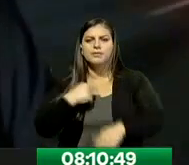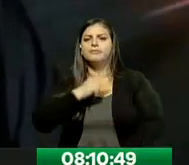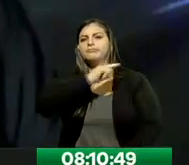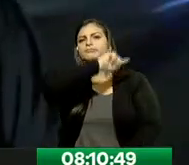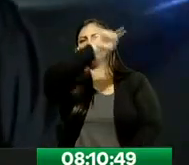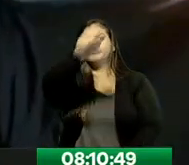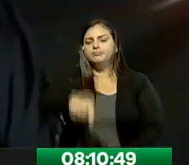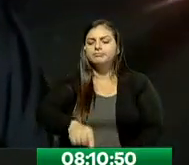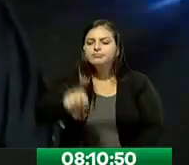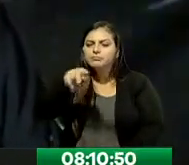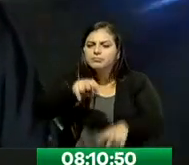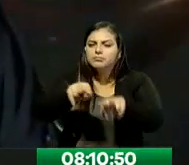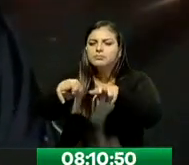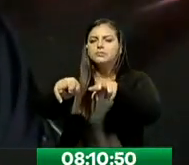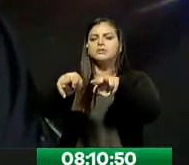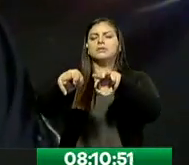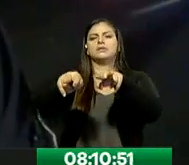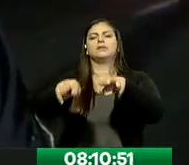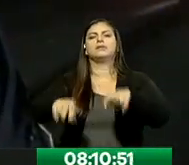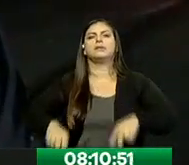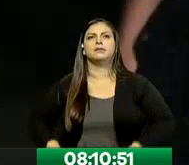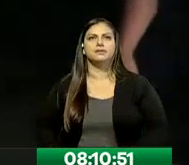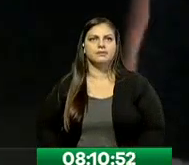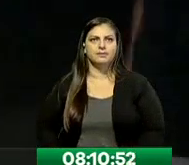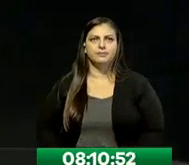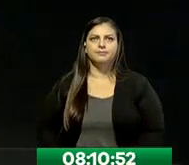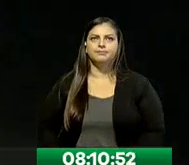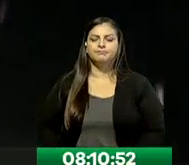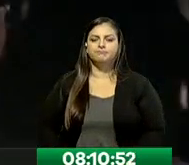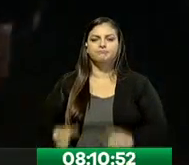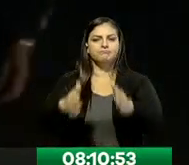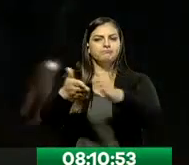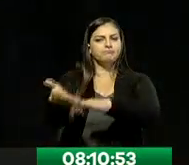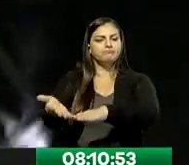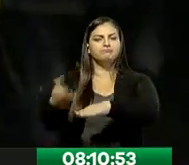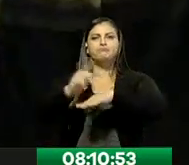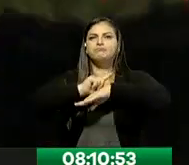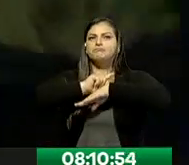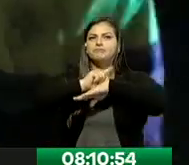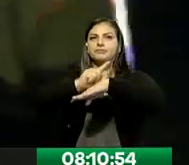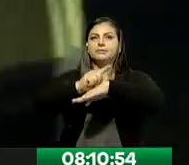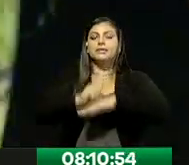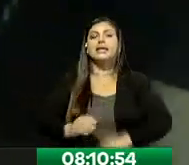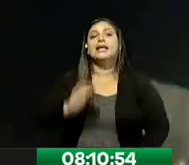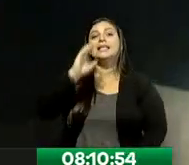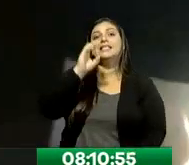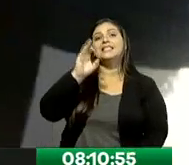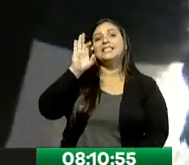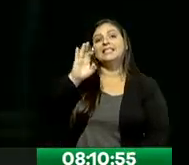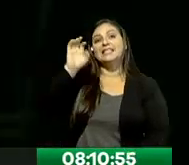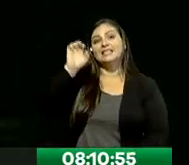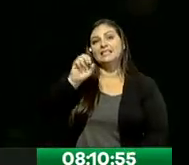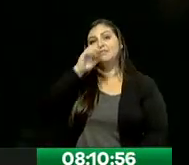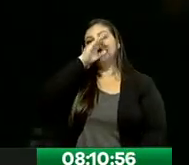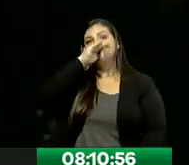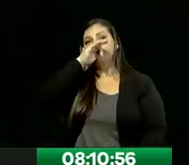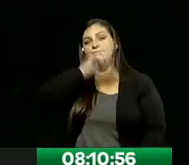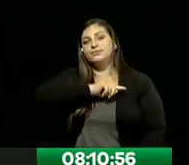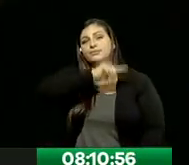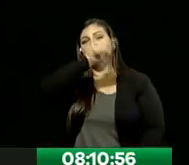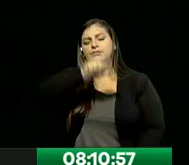con lesiones, perdiendo la vida al instante. De ahí que elementos de la Comisión de Tránsito del Ecuador llegaron hasta el punto para realizar